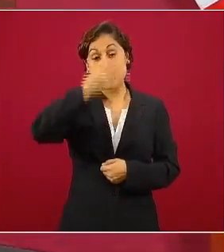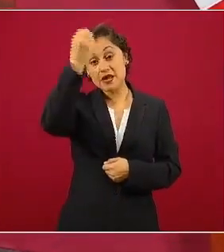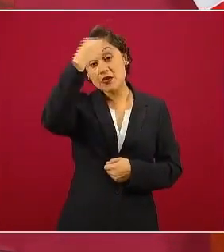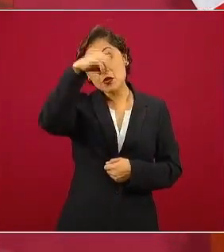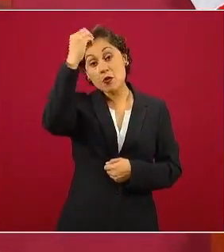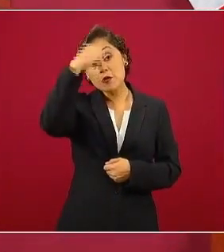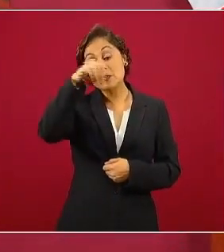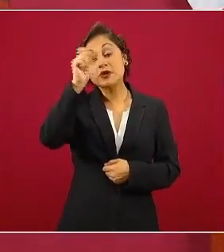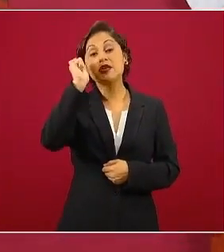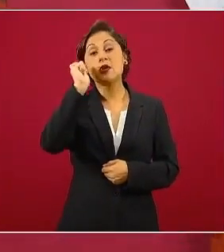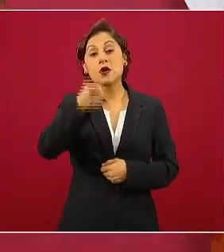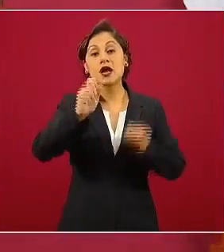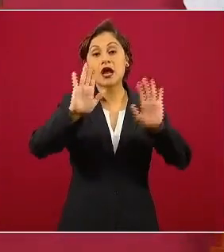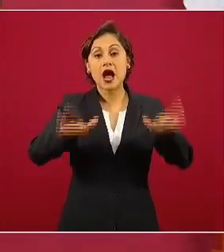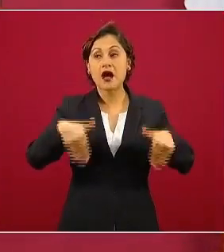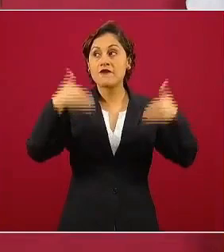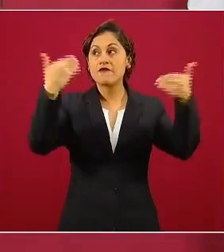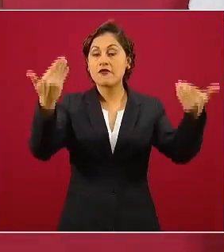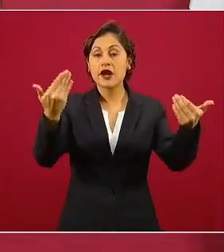exterior es la interior.